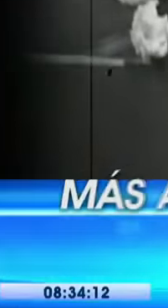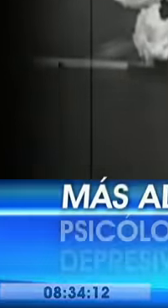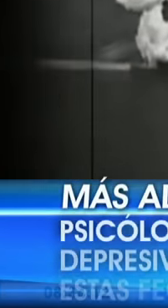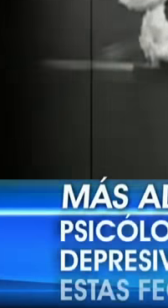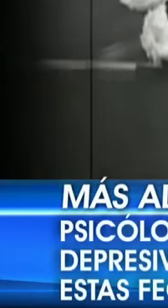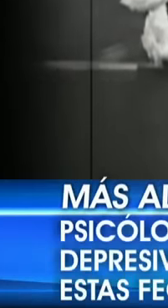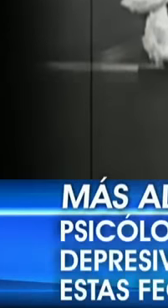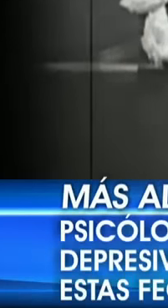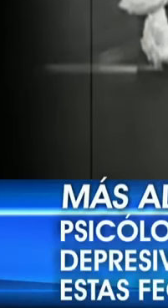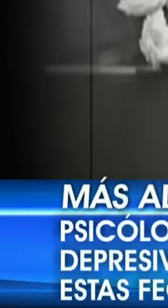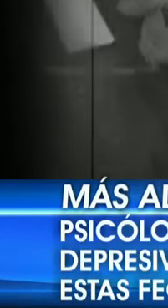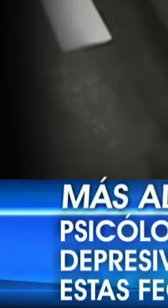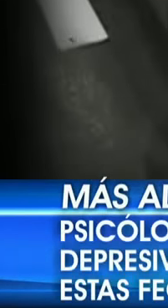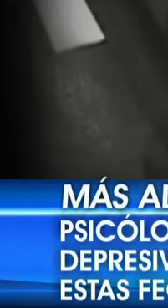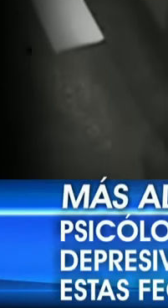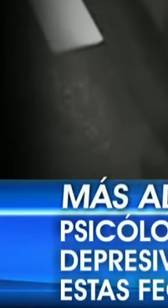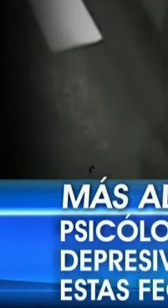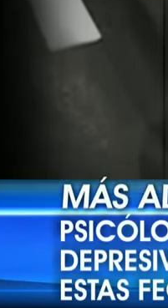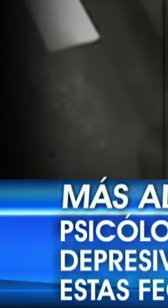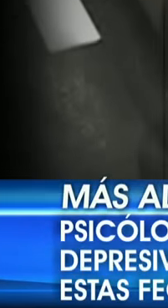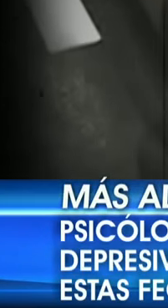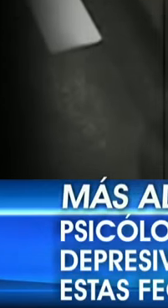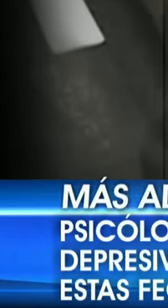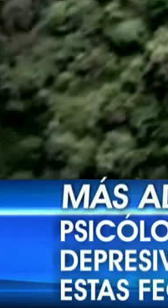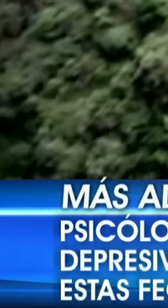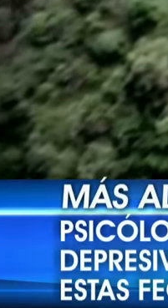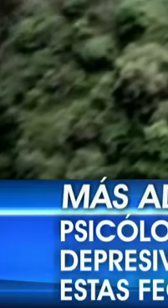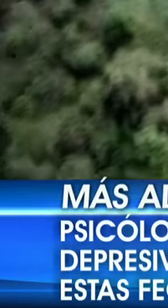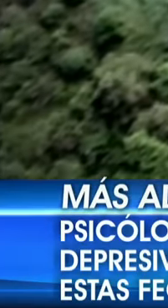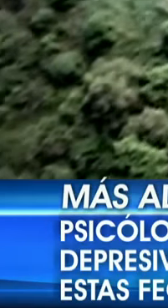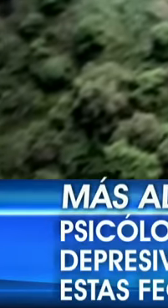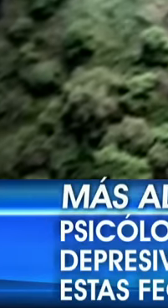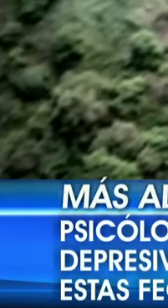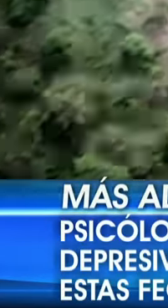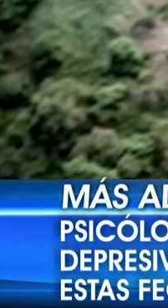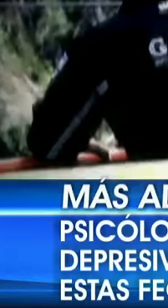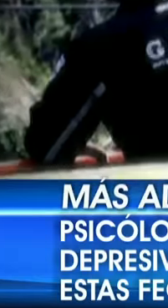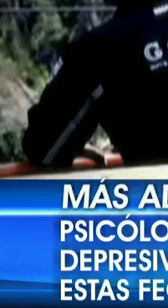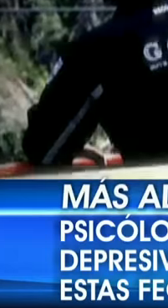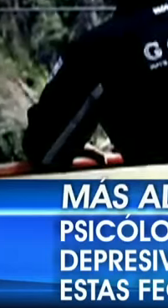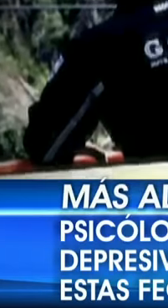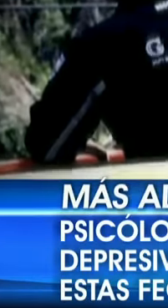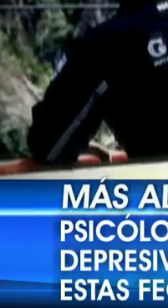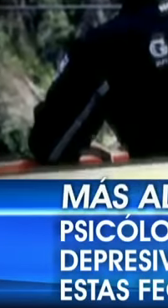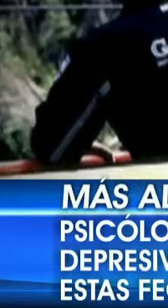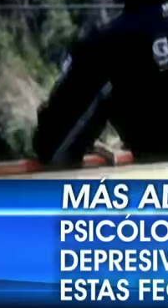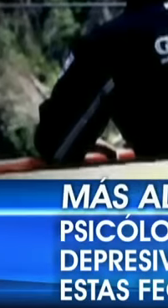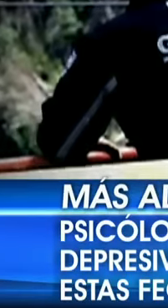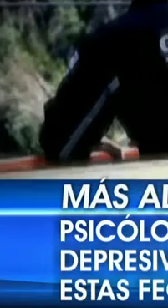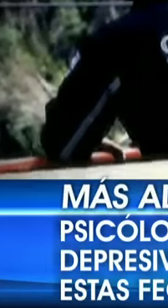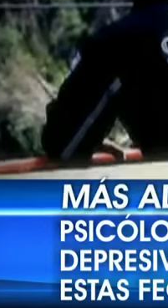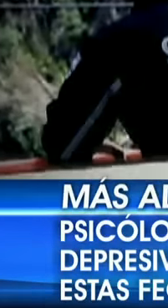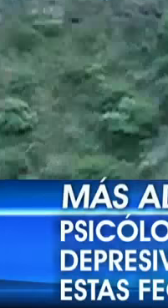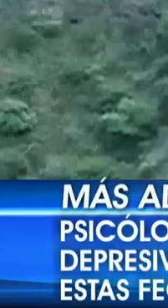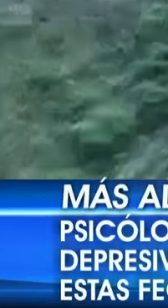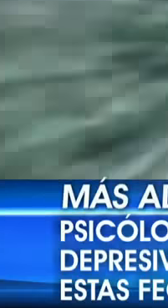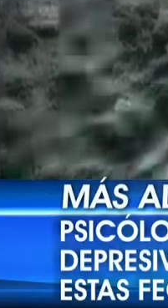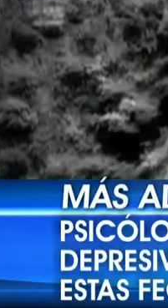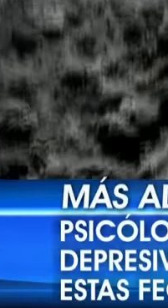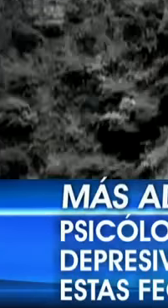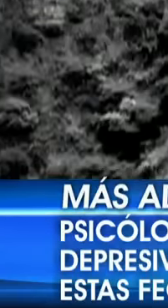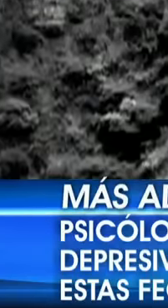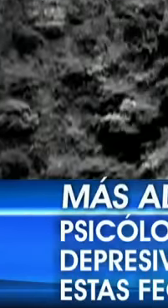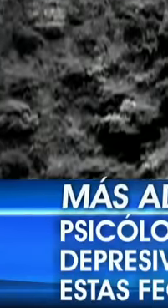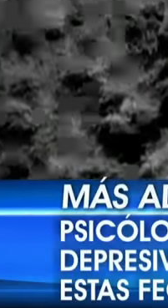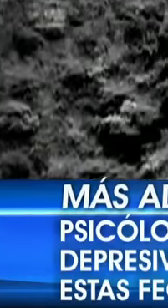Más adelante, amigos, expertos en psicología analizan la penosa realidad de suicidios durante esta temporada. Conozca recomendaciones de cómo superar la